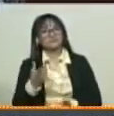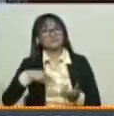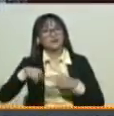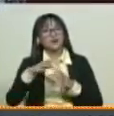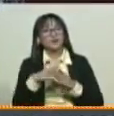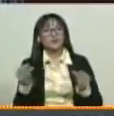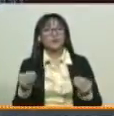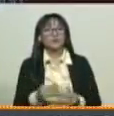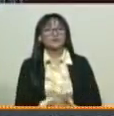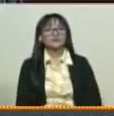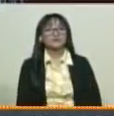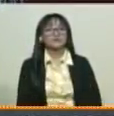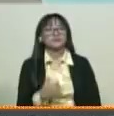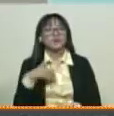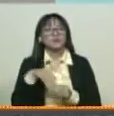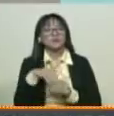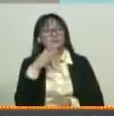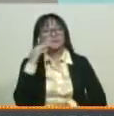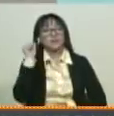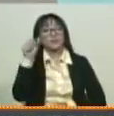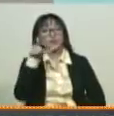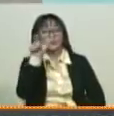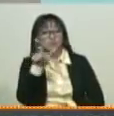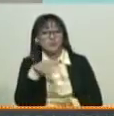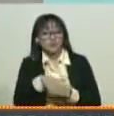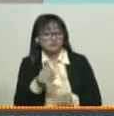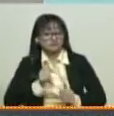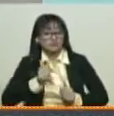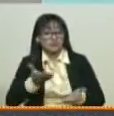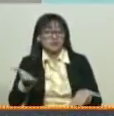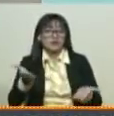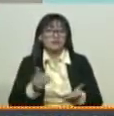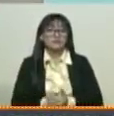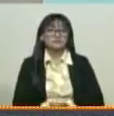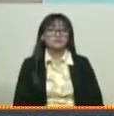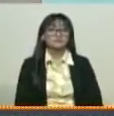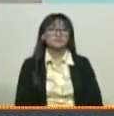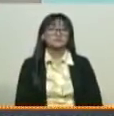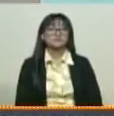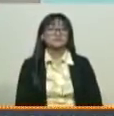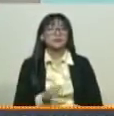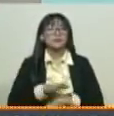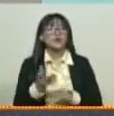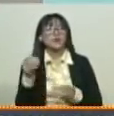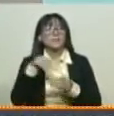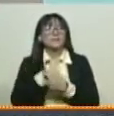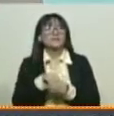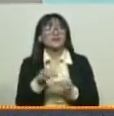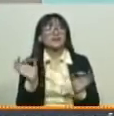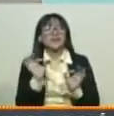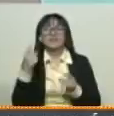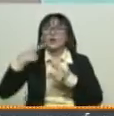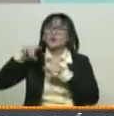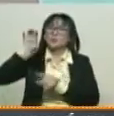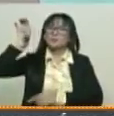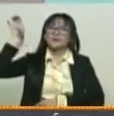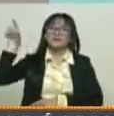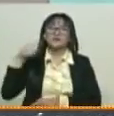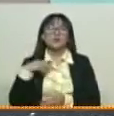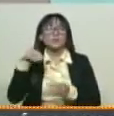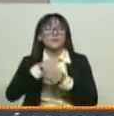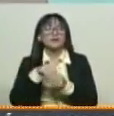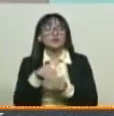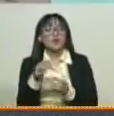nosotros. Yo voy a votar por Maduro, tú votas por quien tú quieras votar. No tiene por qué meterse nadie el extranjero. Yo no me meto en los